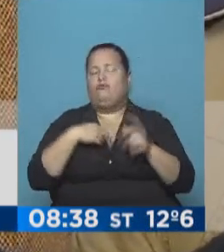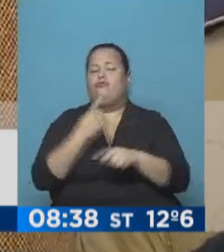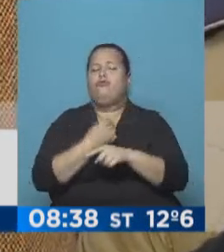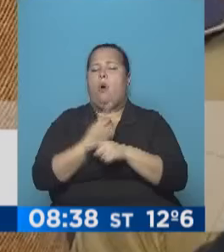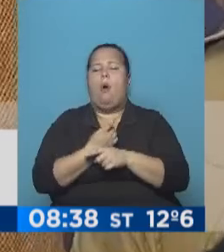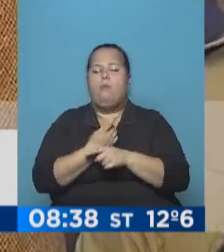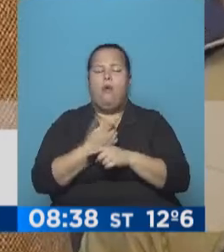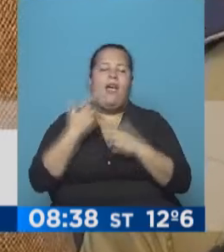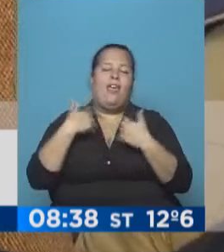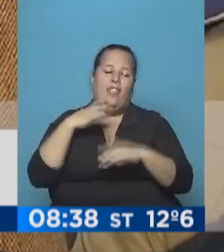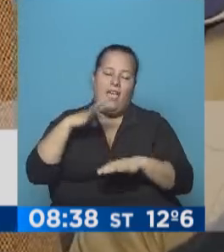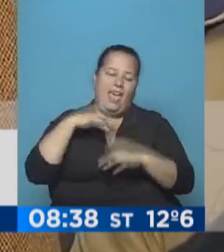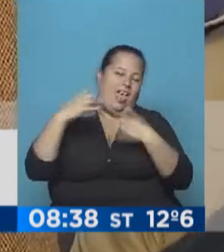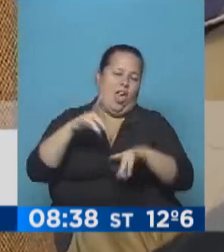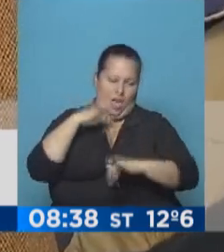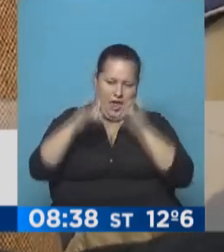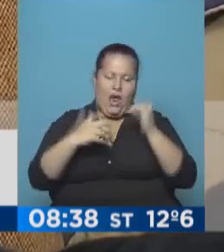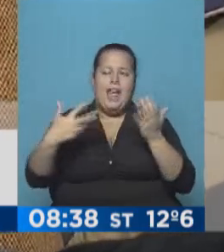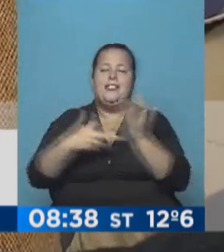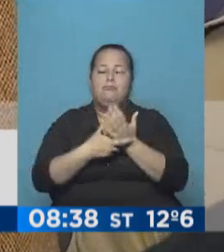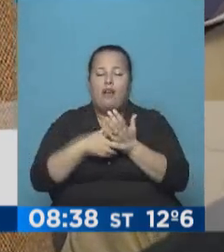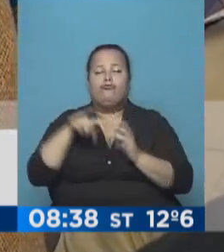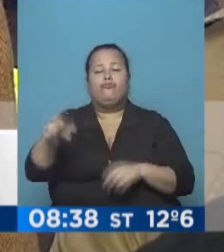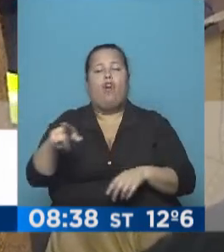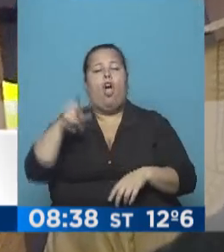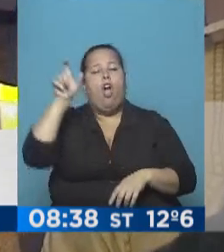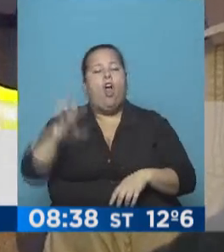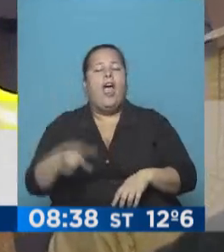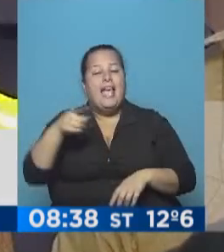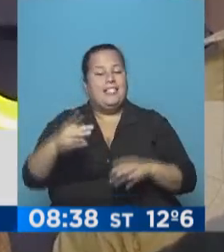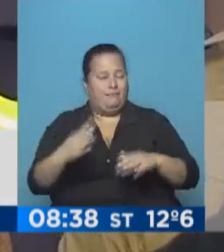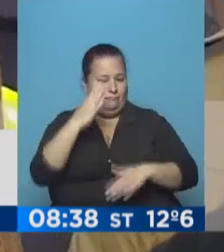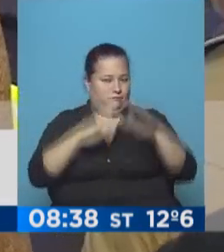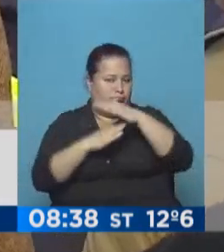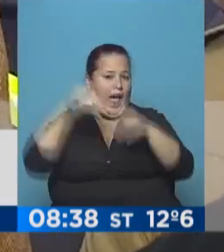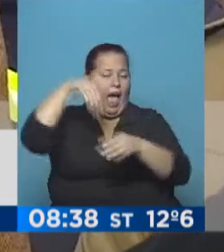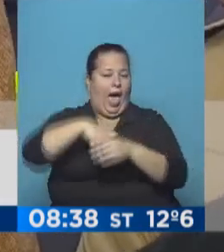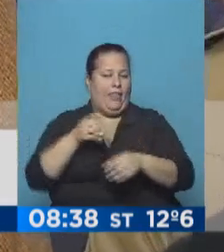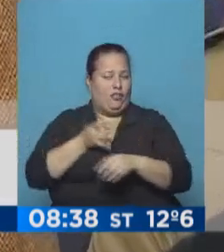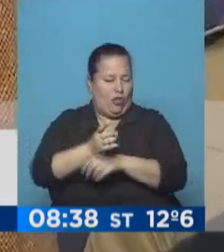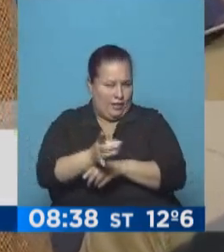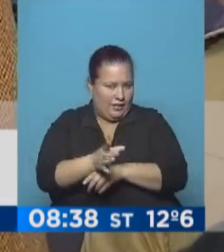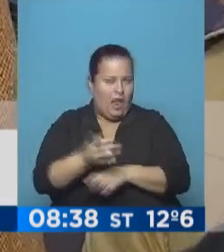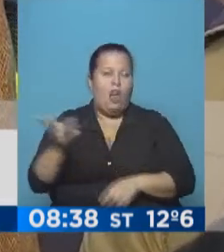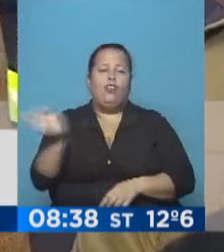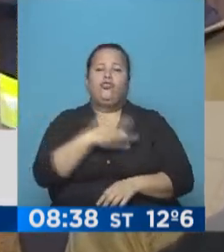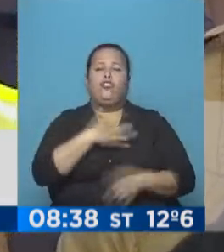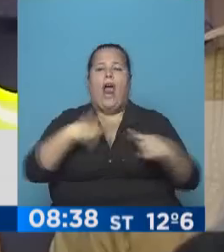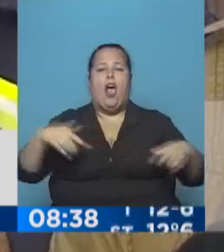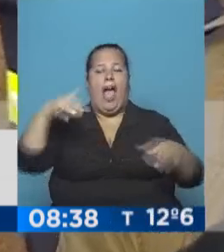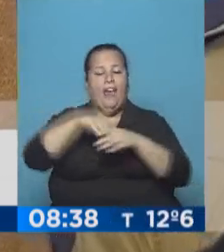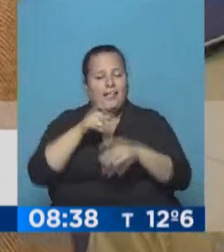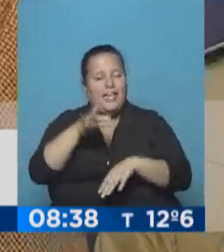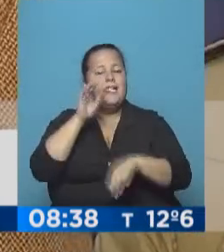dejar de aclarar que el guarda es quien es la autoridad sobre la formación. Todo lo que sucede en la formación